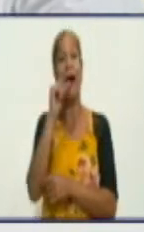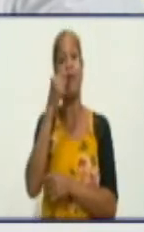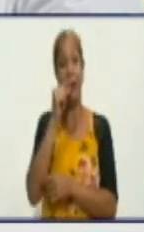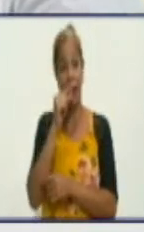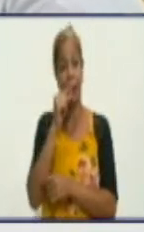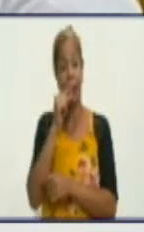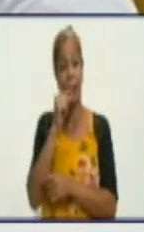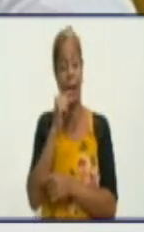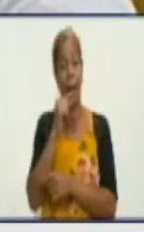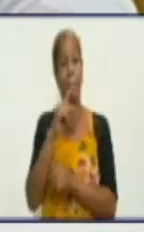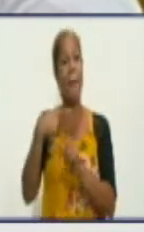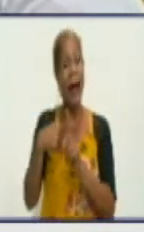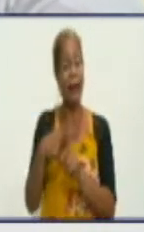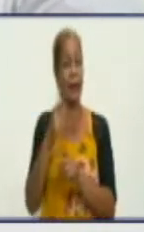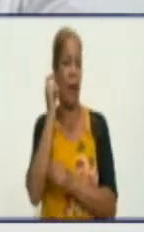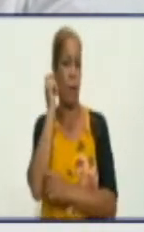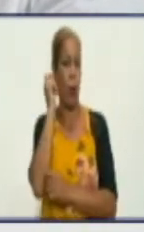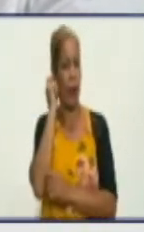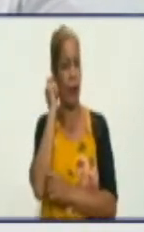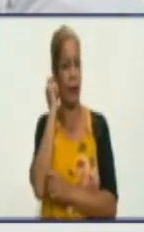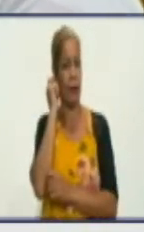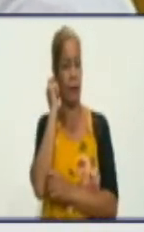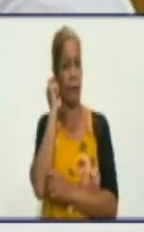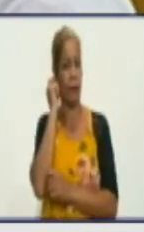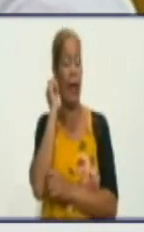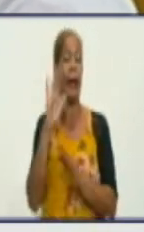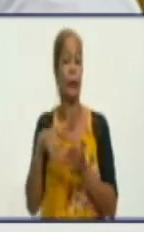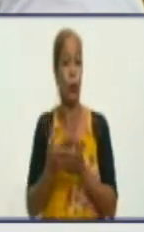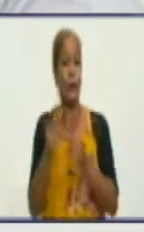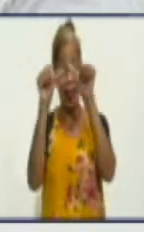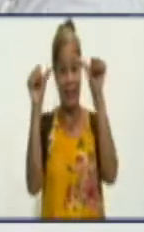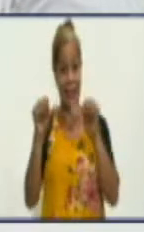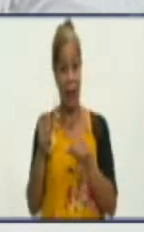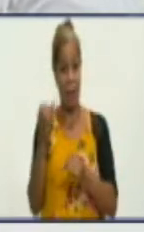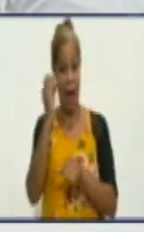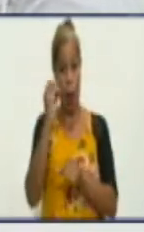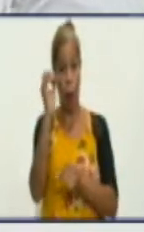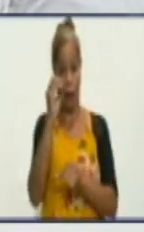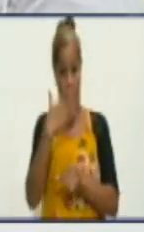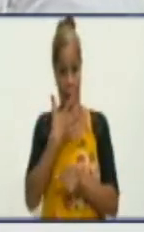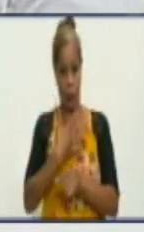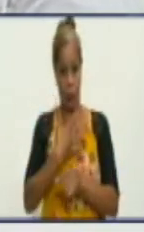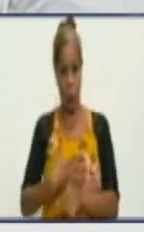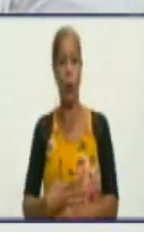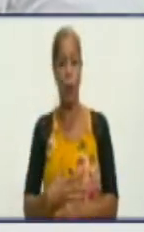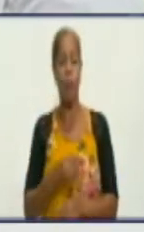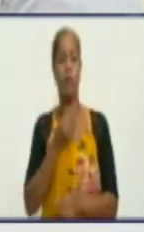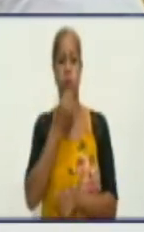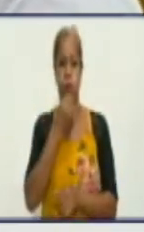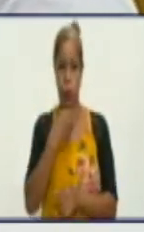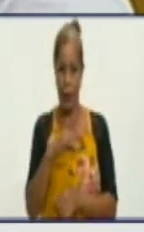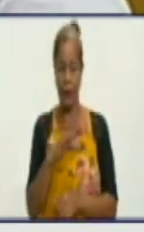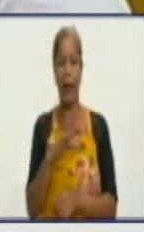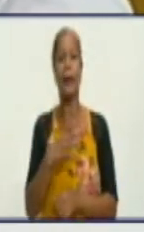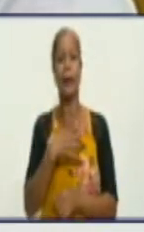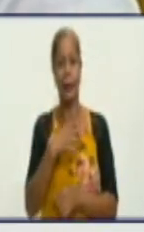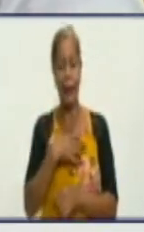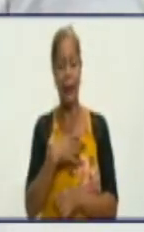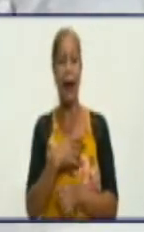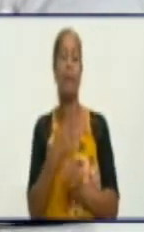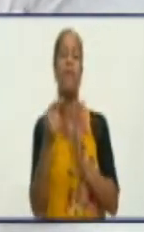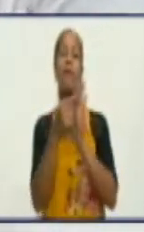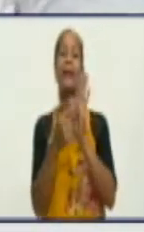va creciendo en edad, su organismo igual por dentro lo hace, o sea, se va envejeciendo y sí puede predisponer a la hipertensión arterial.